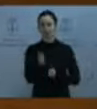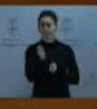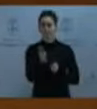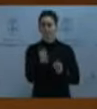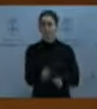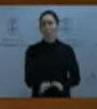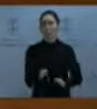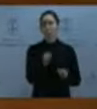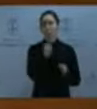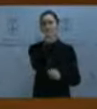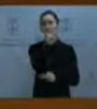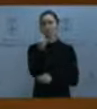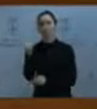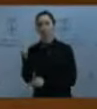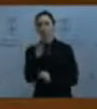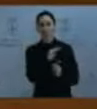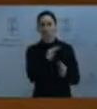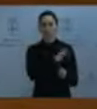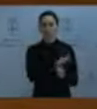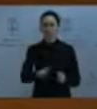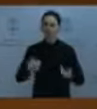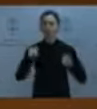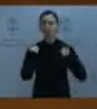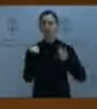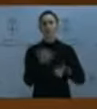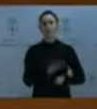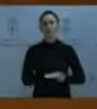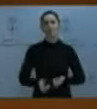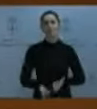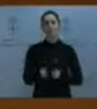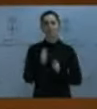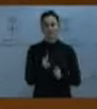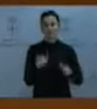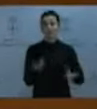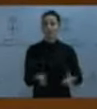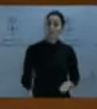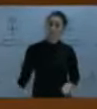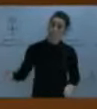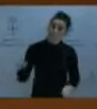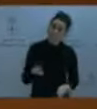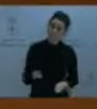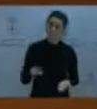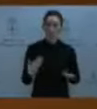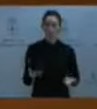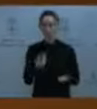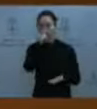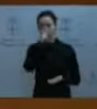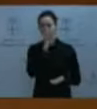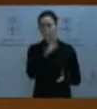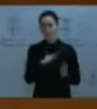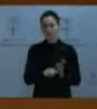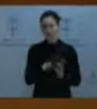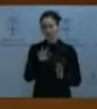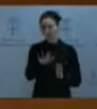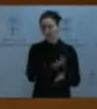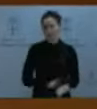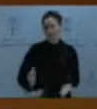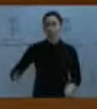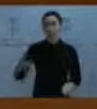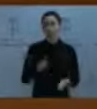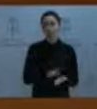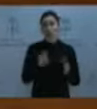de pesca y incluso en el año 2015 hubo una carta de varios eurodiputados, entre